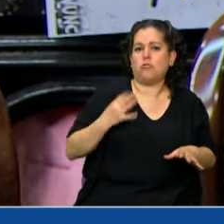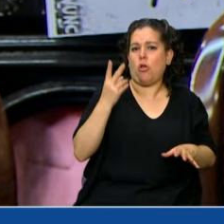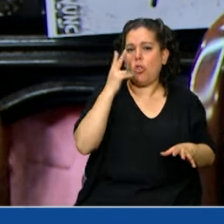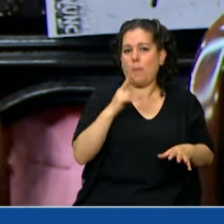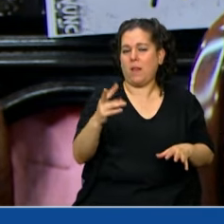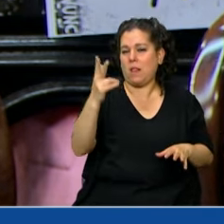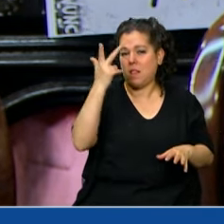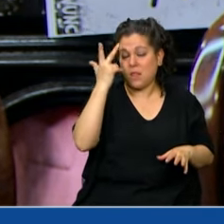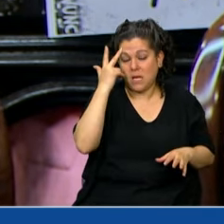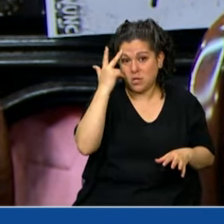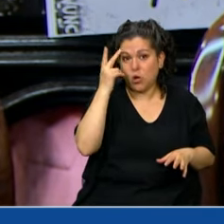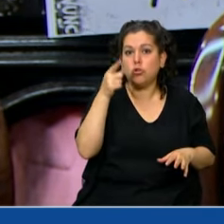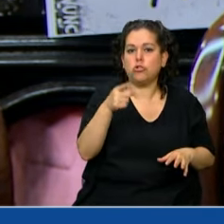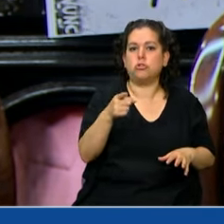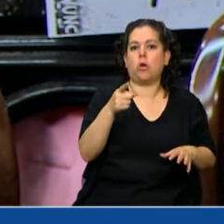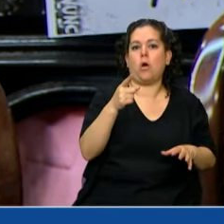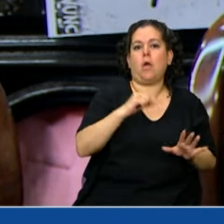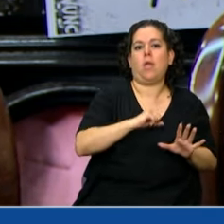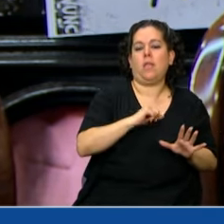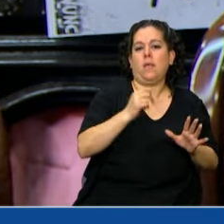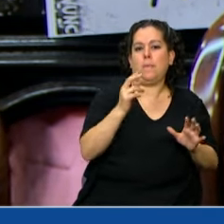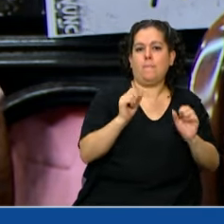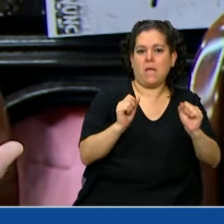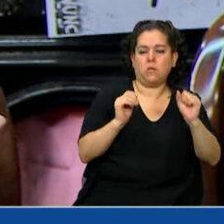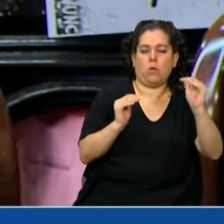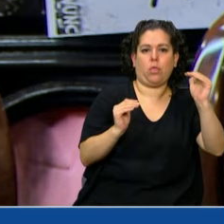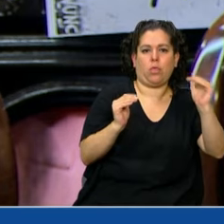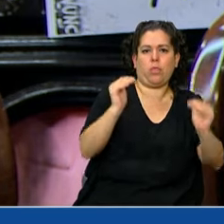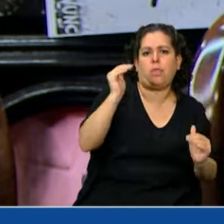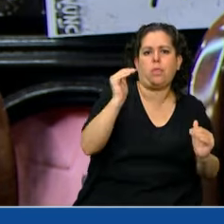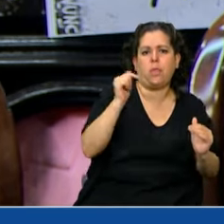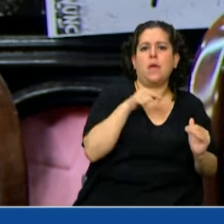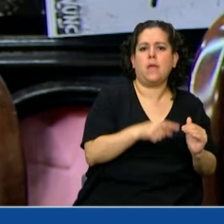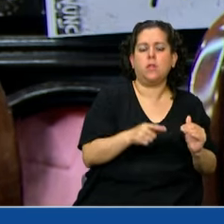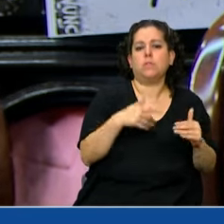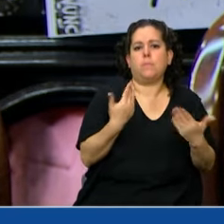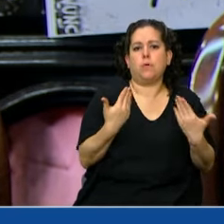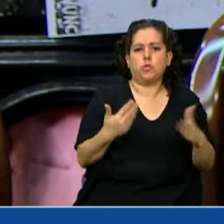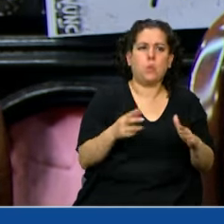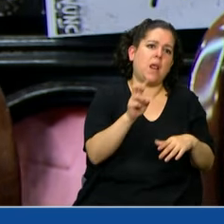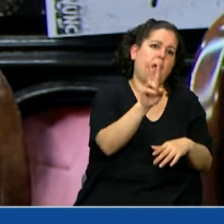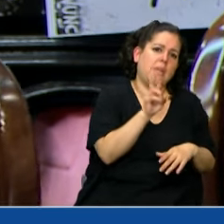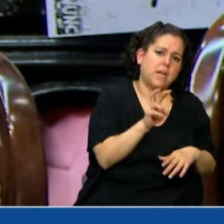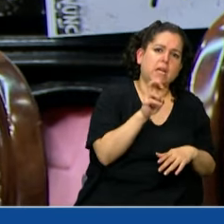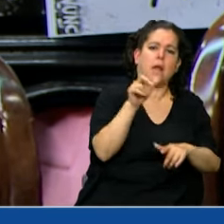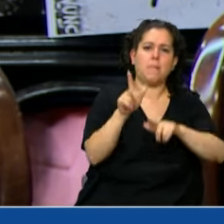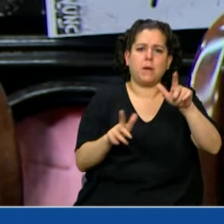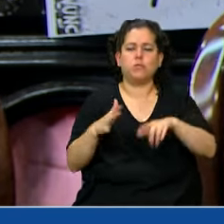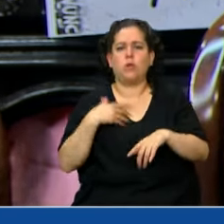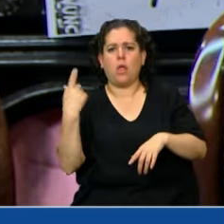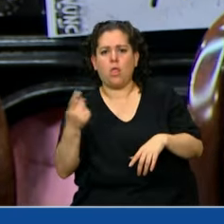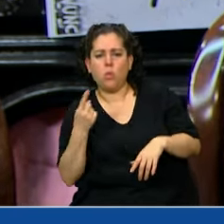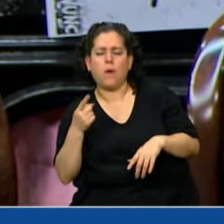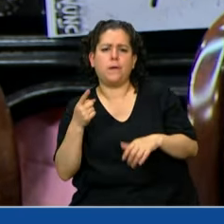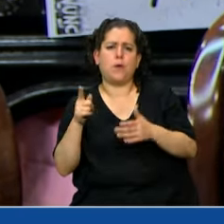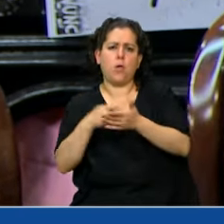2018 se llega a una devaluación anual del 100% y por lo tanto la expectativa de rentabilidad de propietarios y de inmobiliarias